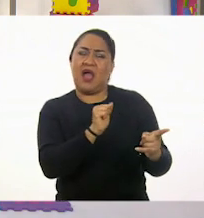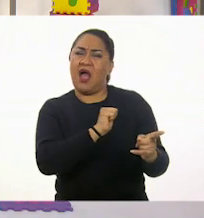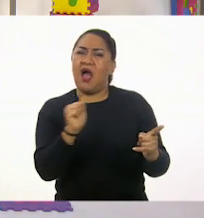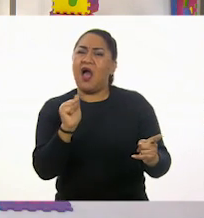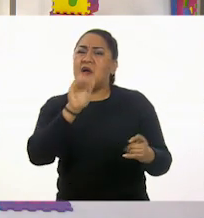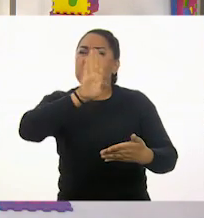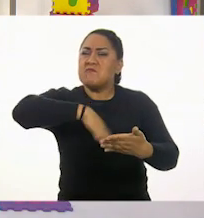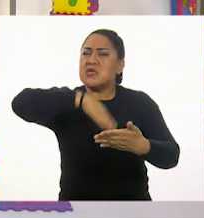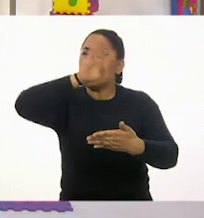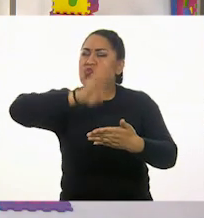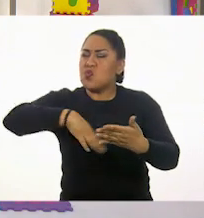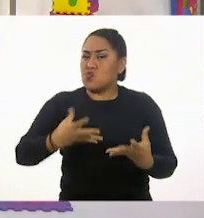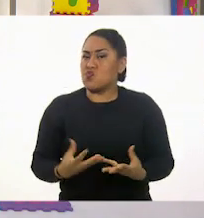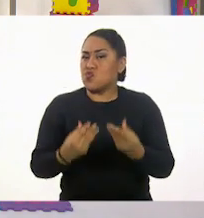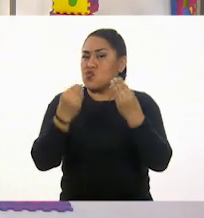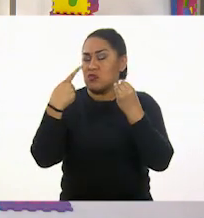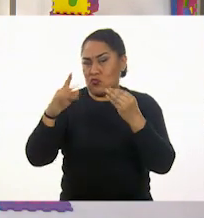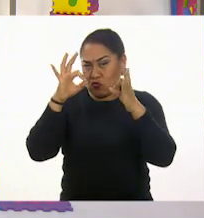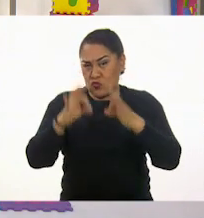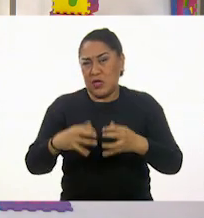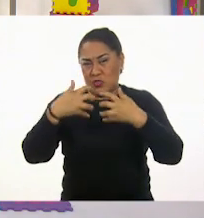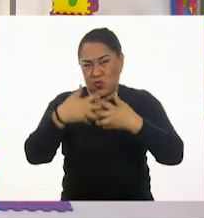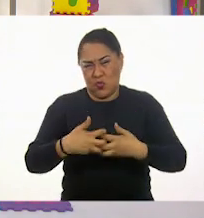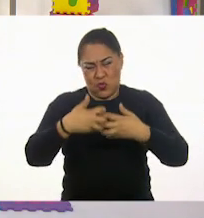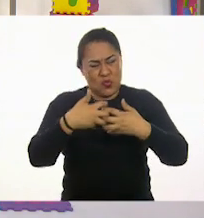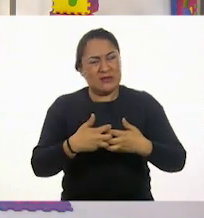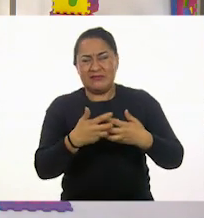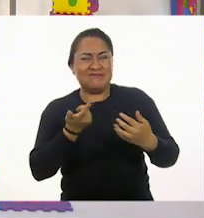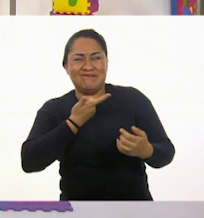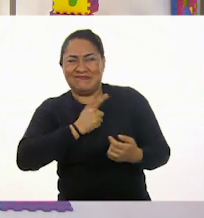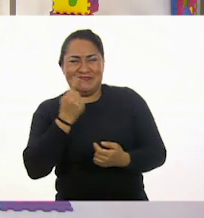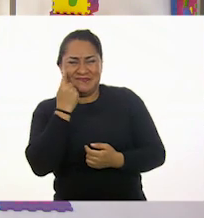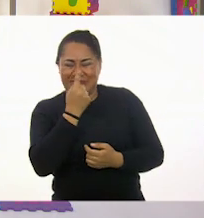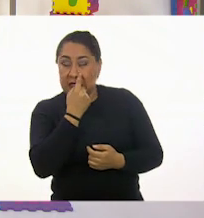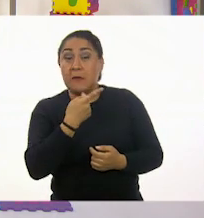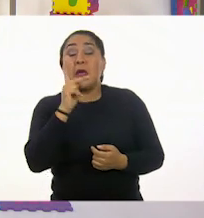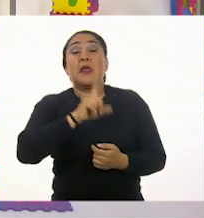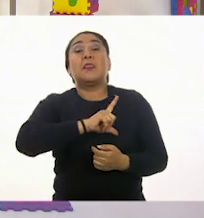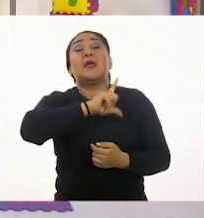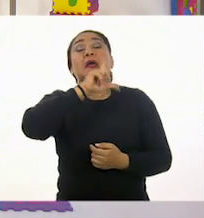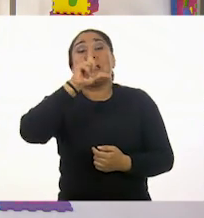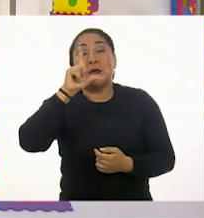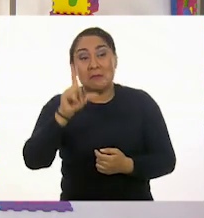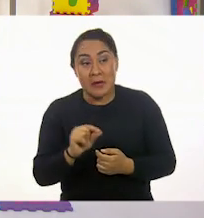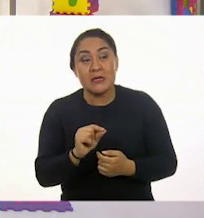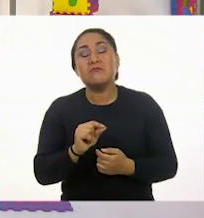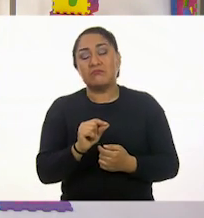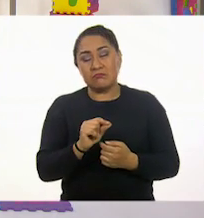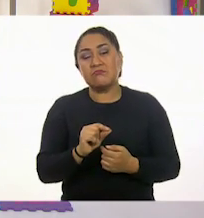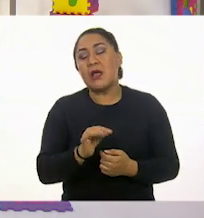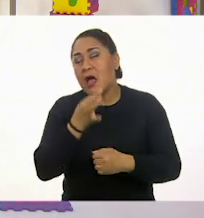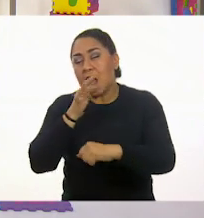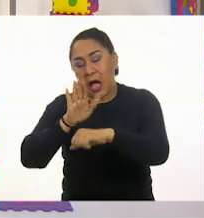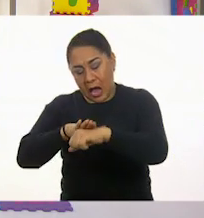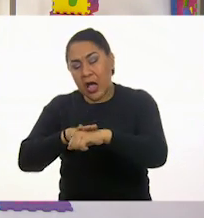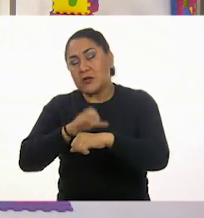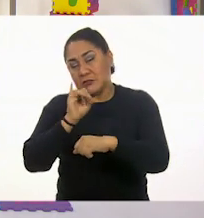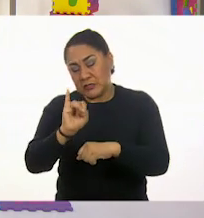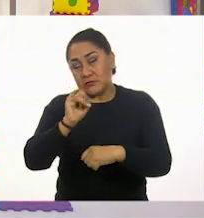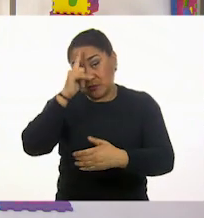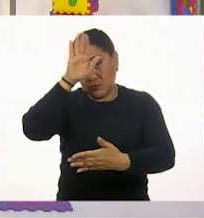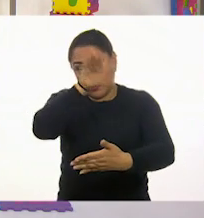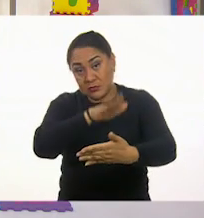productos industriales a gran escala. Y entonces, pero tuvo un encargo que está este mural tan